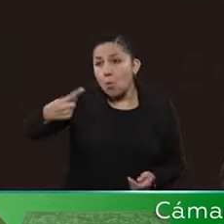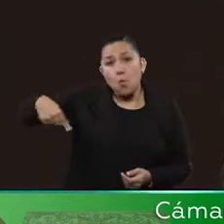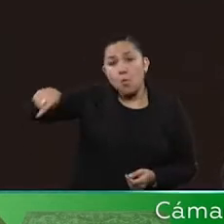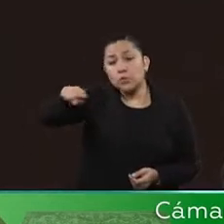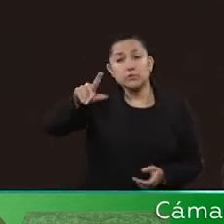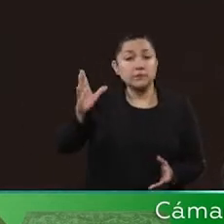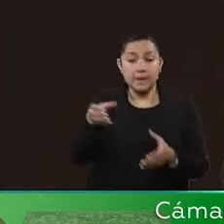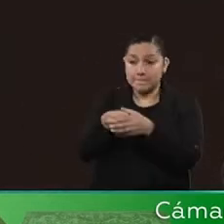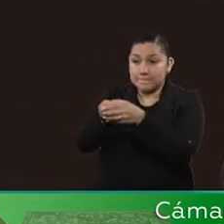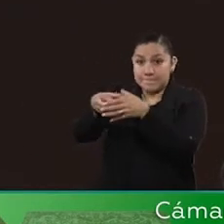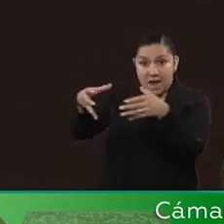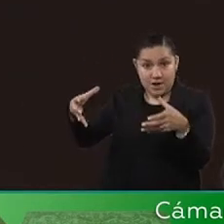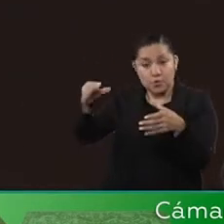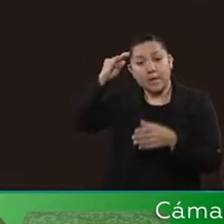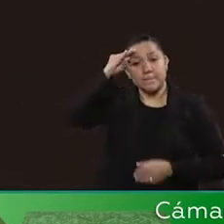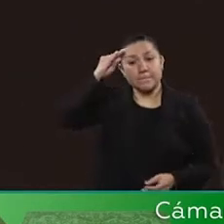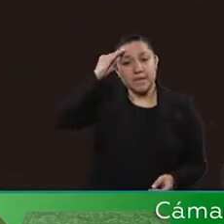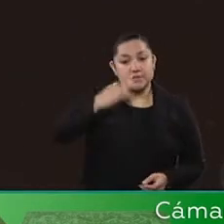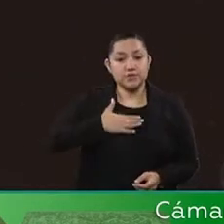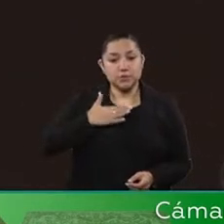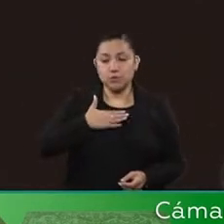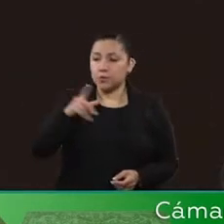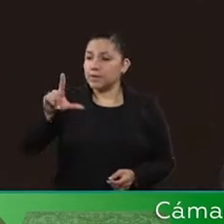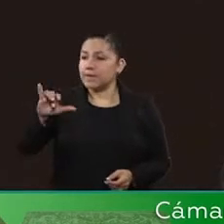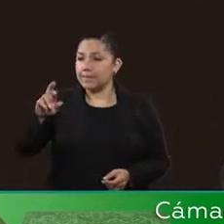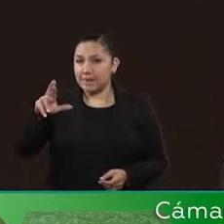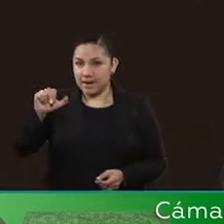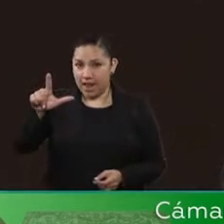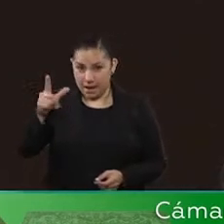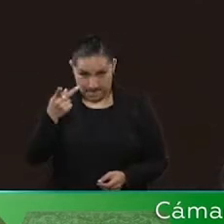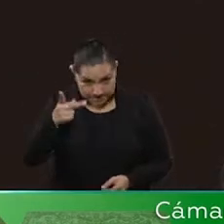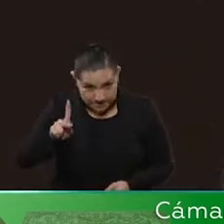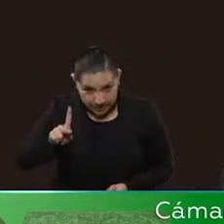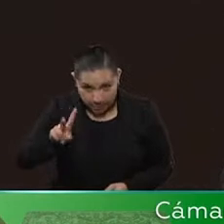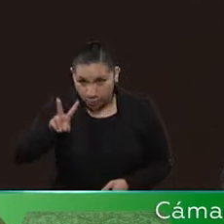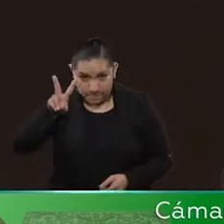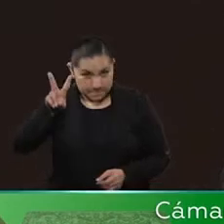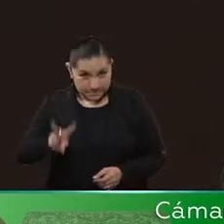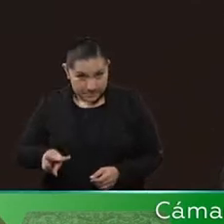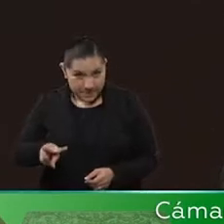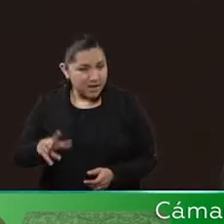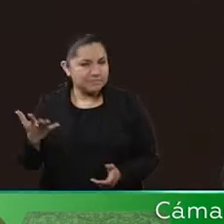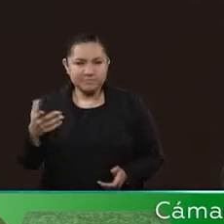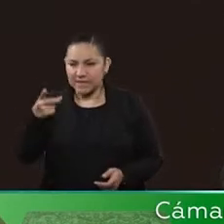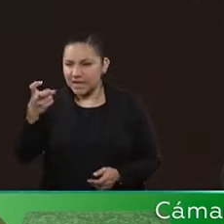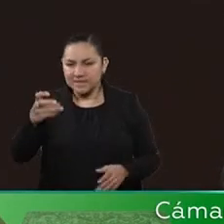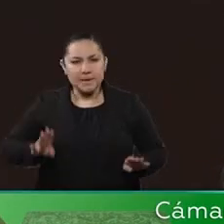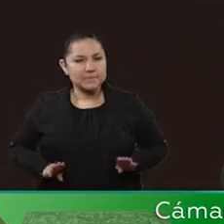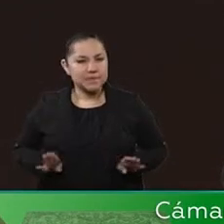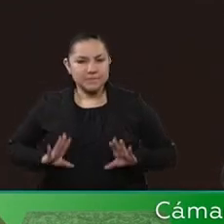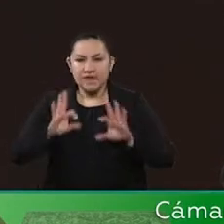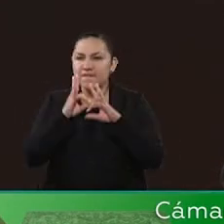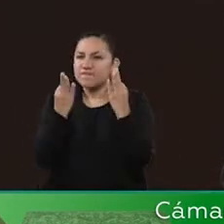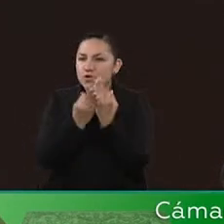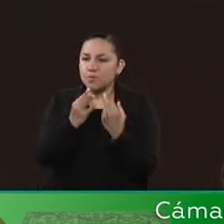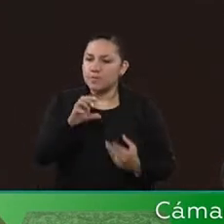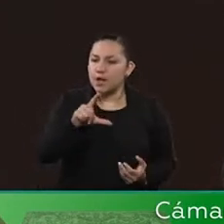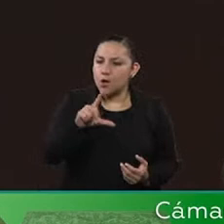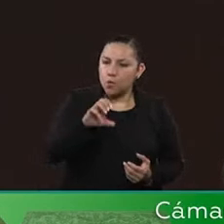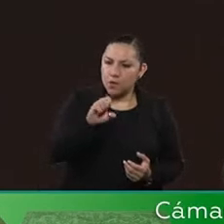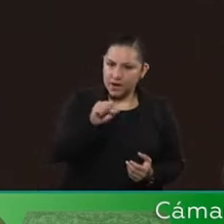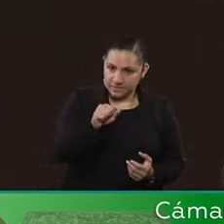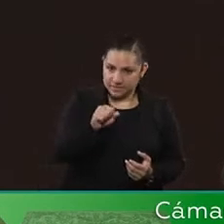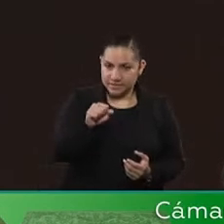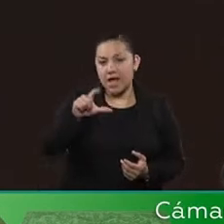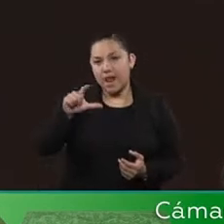en realidad establecen con esta reforma el centralismo de Lucas Alamán. Ustedes son el